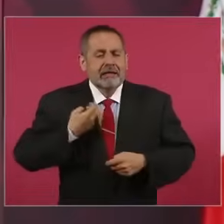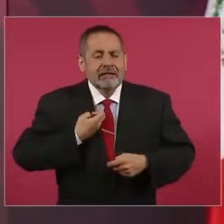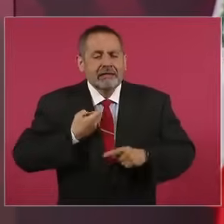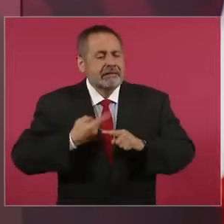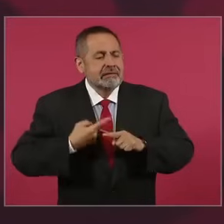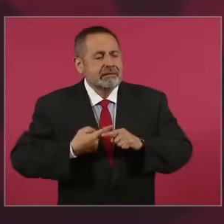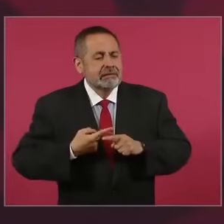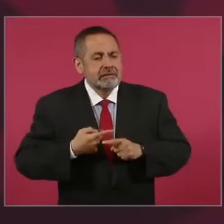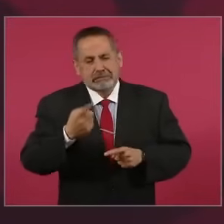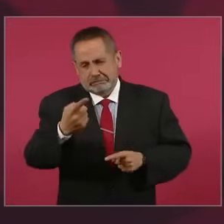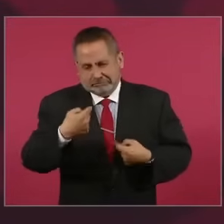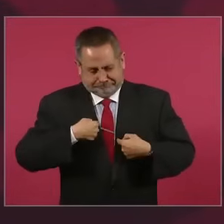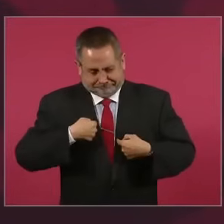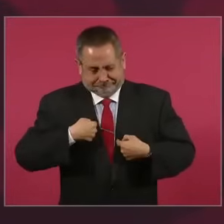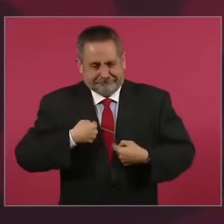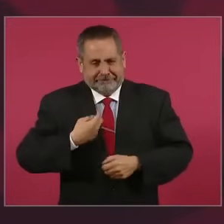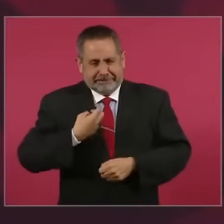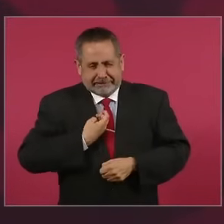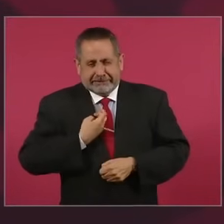¿Sí?